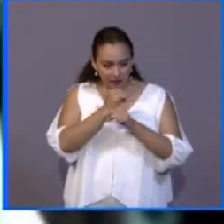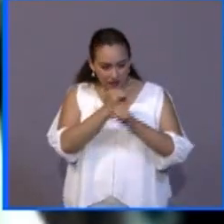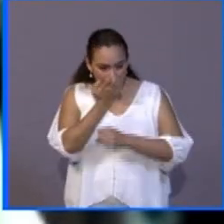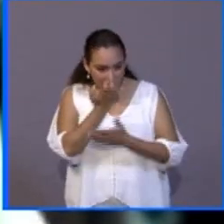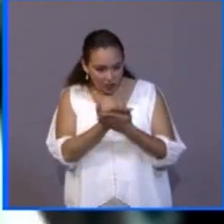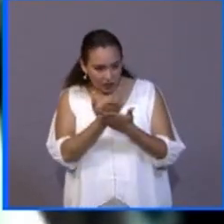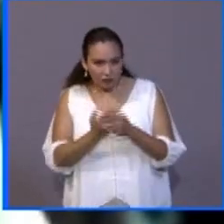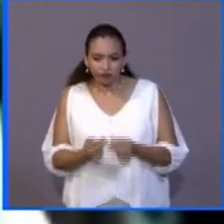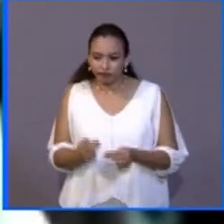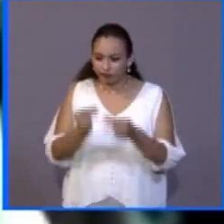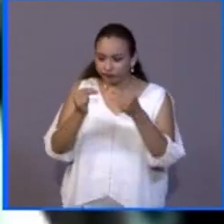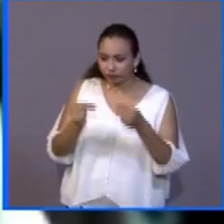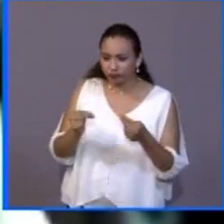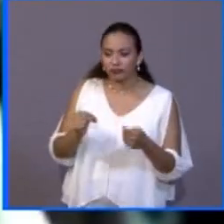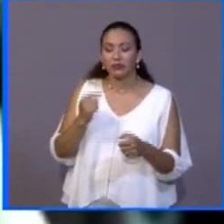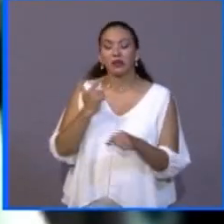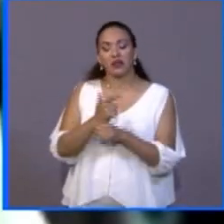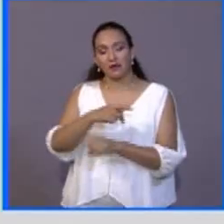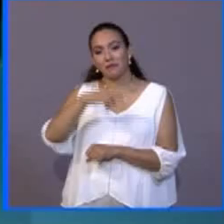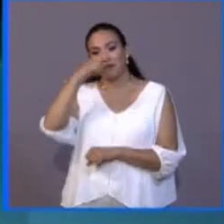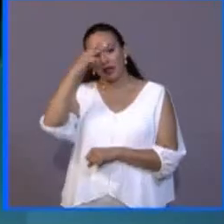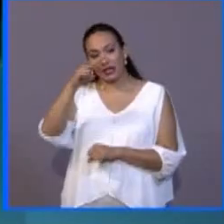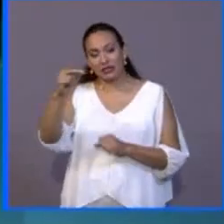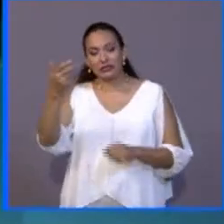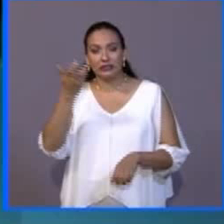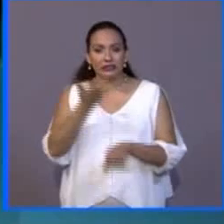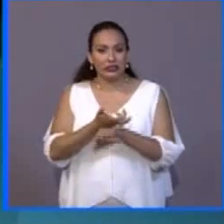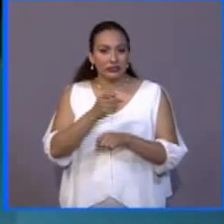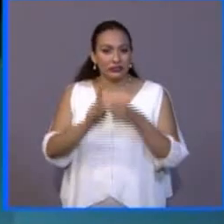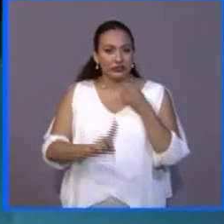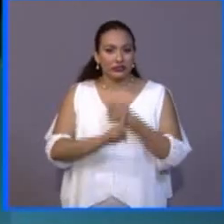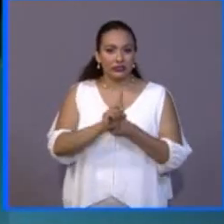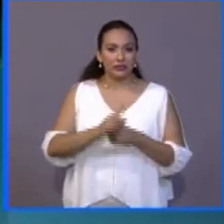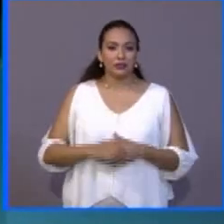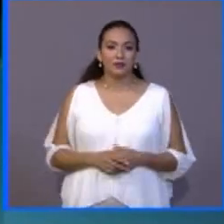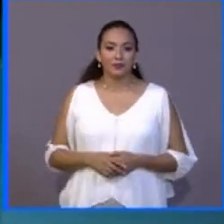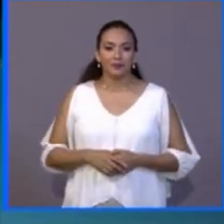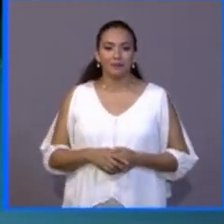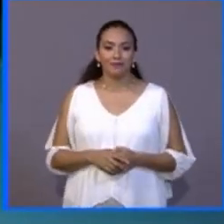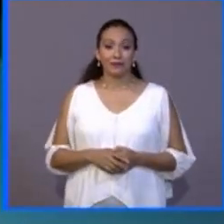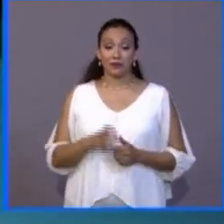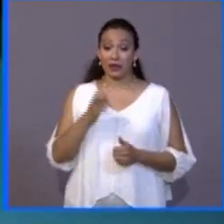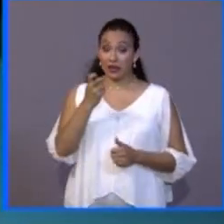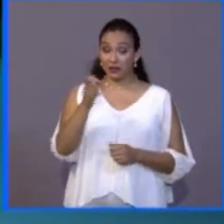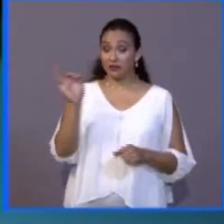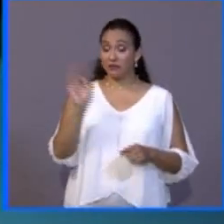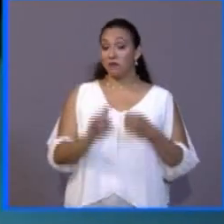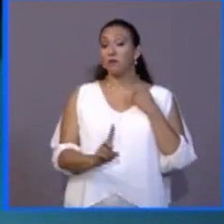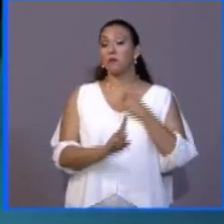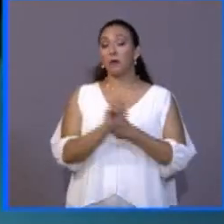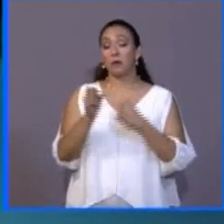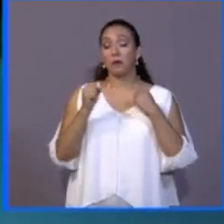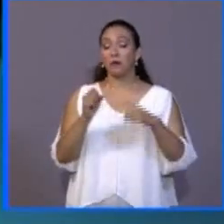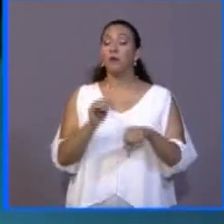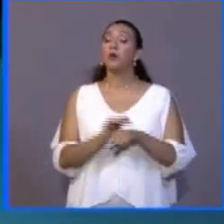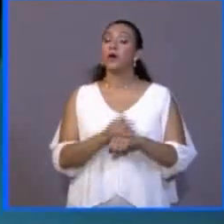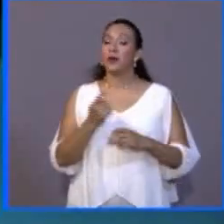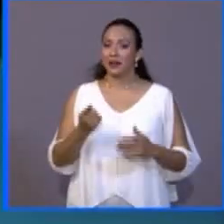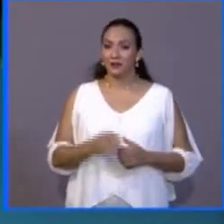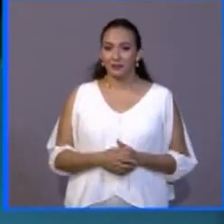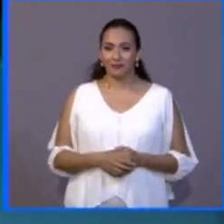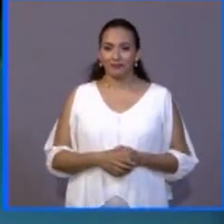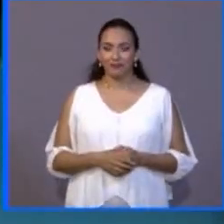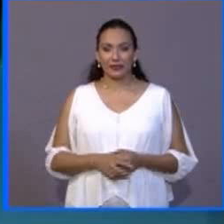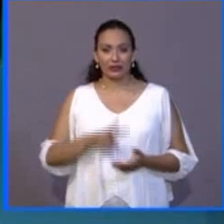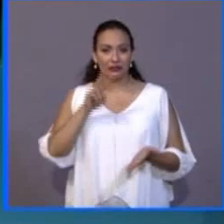en Comercio, Economía y Negocios de la UNAM. Esto sin duda va a provocar que